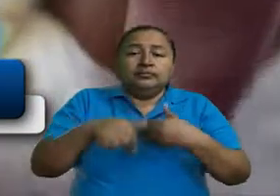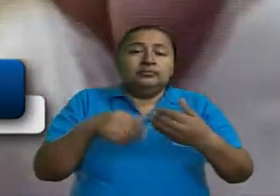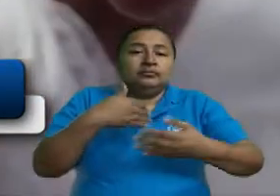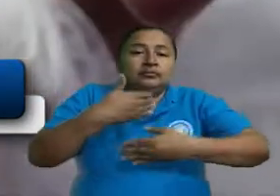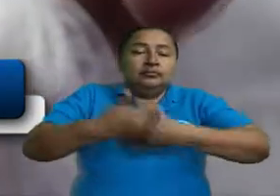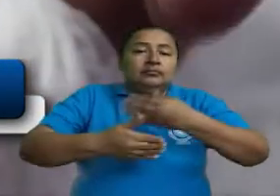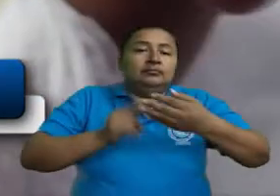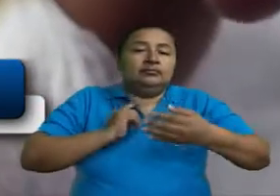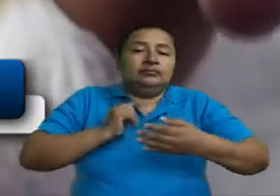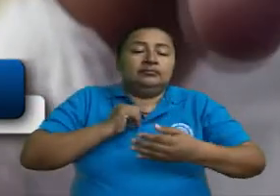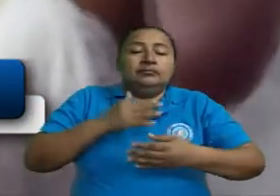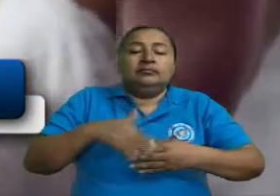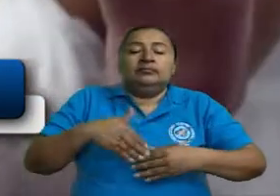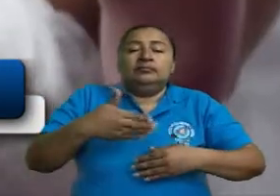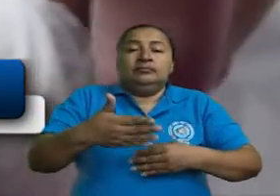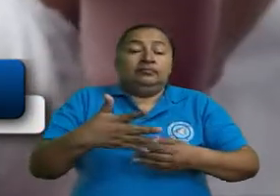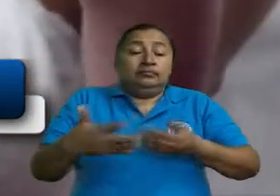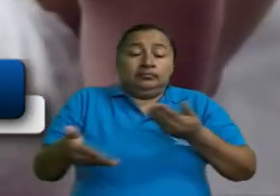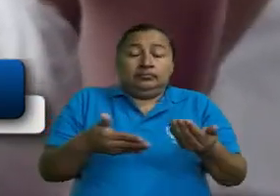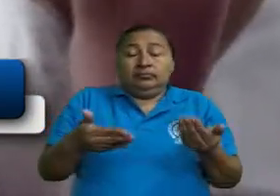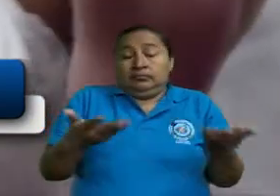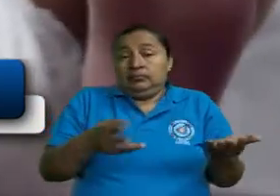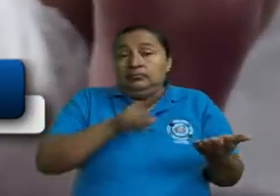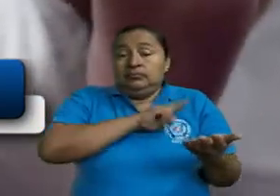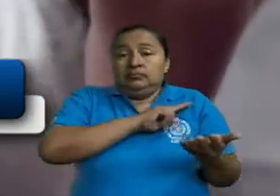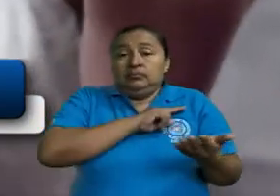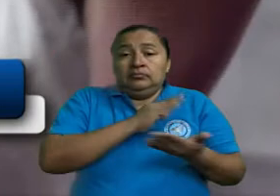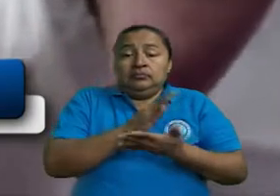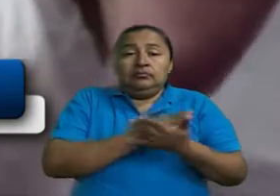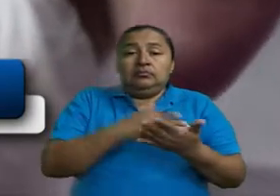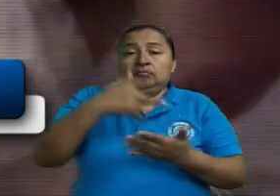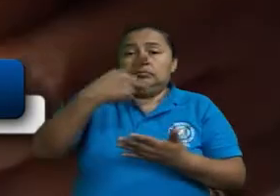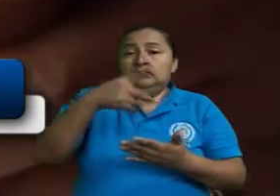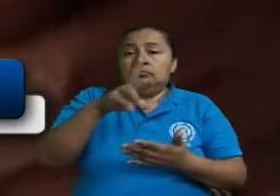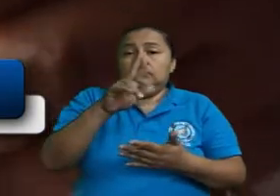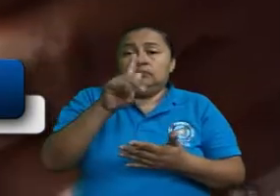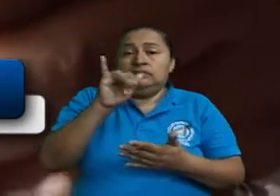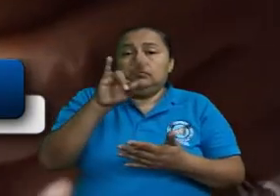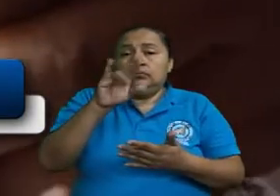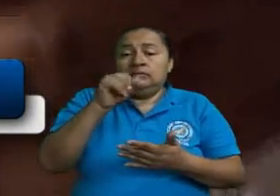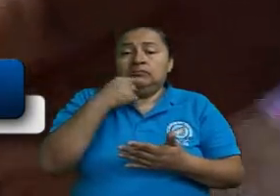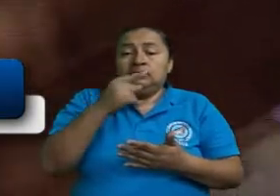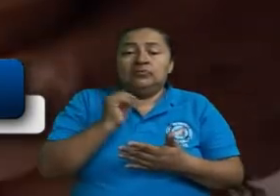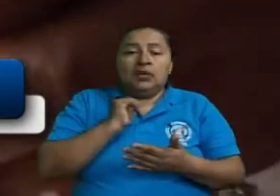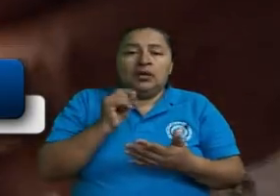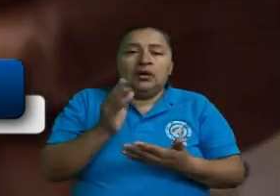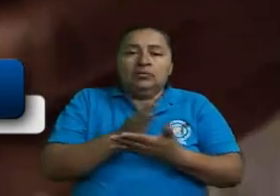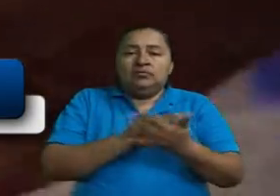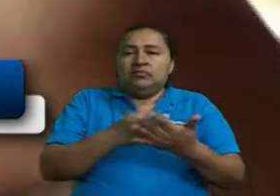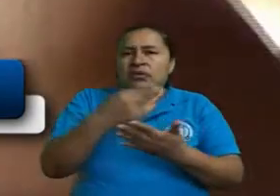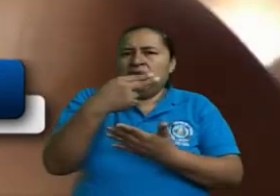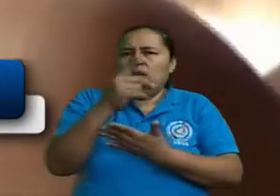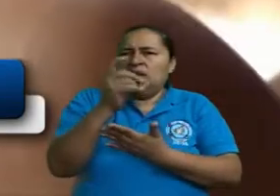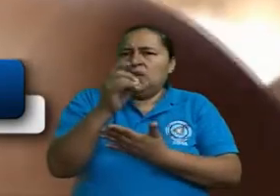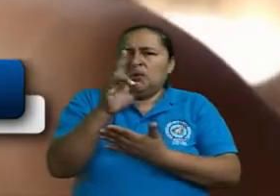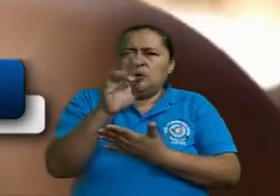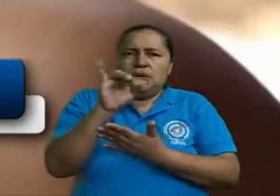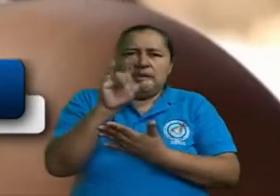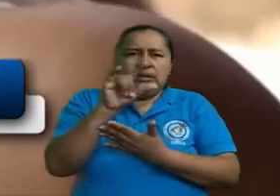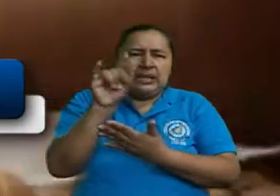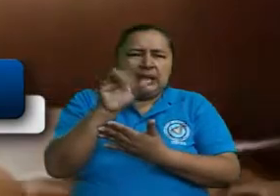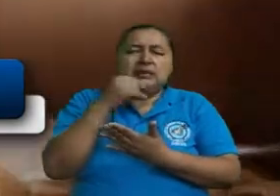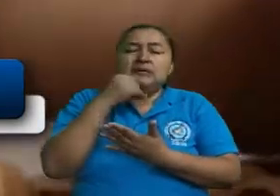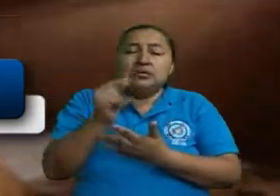a tener el efecto en el niño. Entonces, hay proteínas que no están tan hidrolizadas, nosotros le llamamos así. Entonces, el